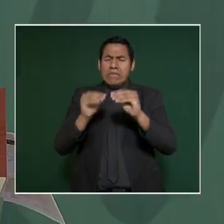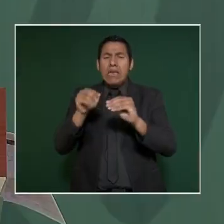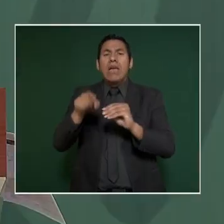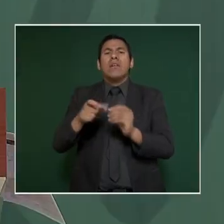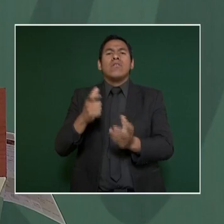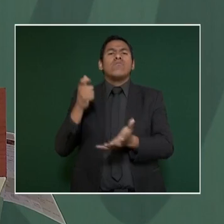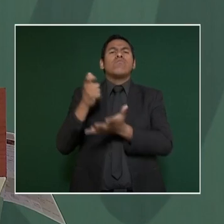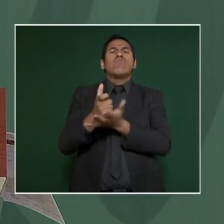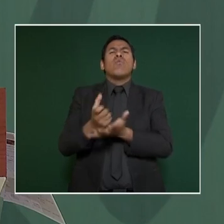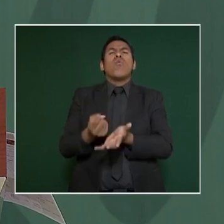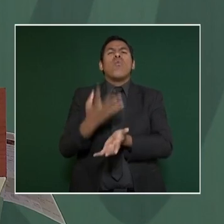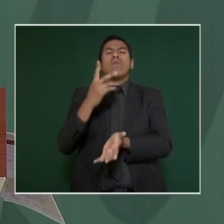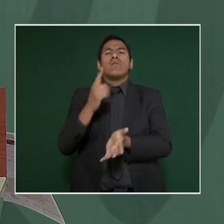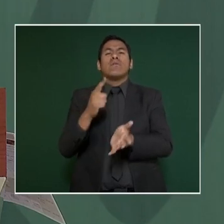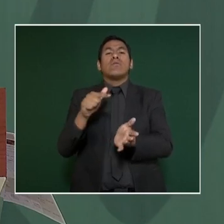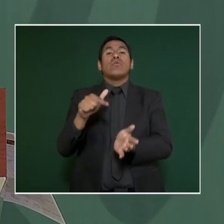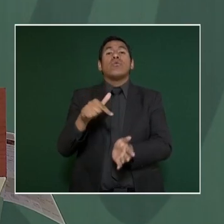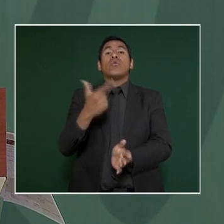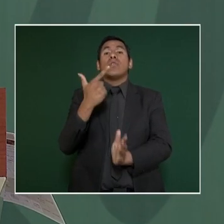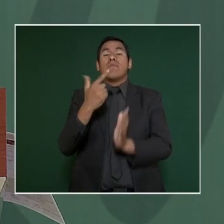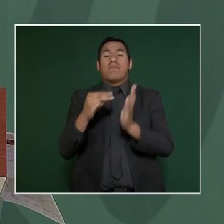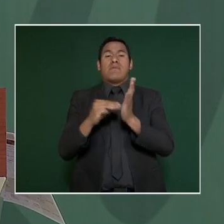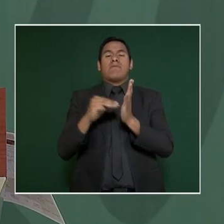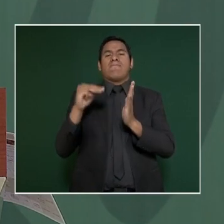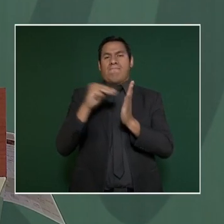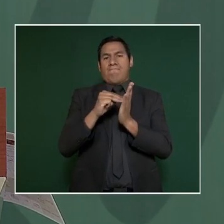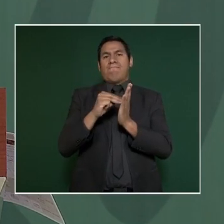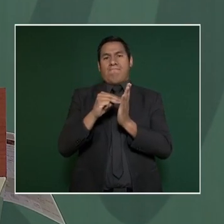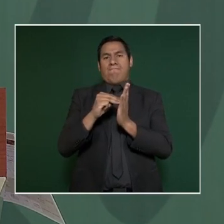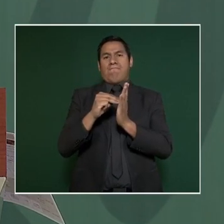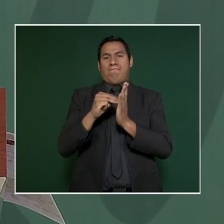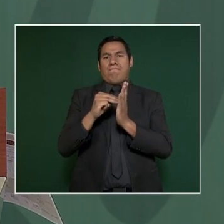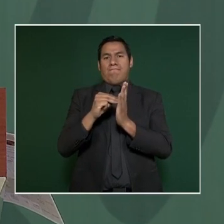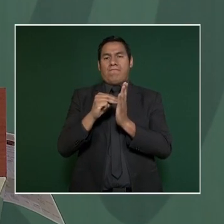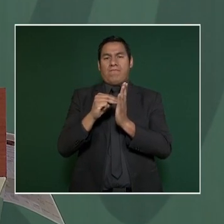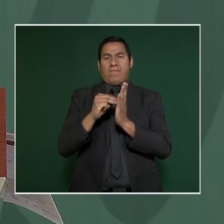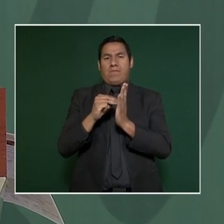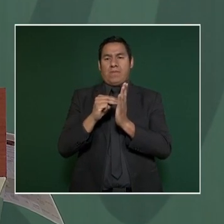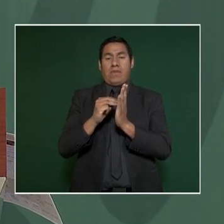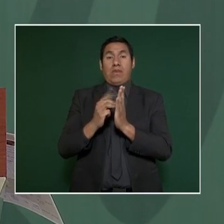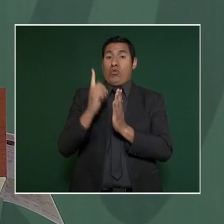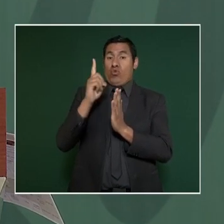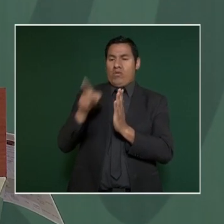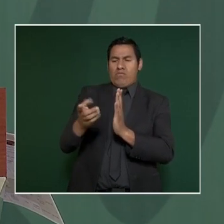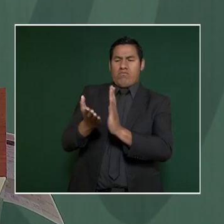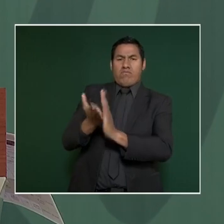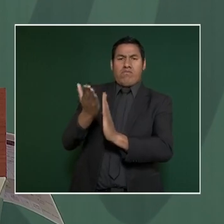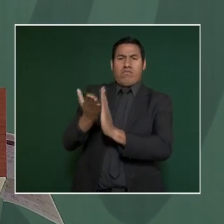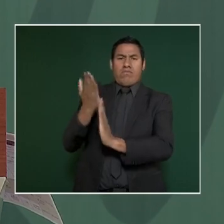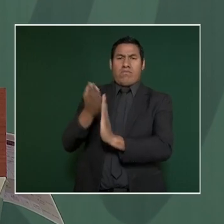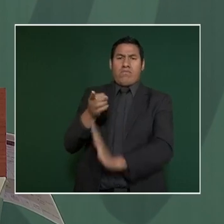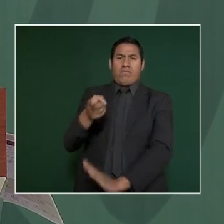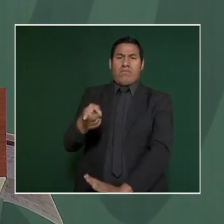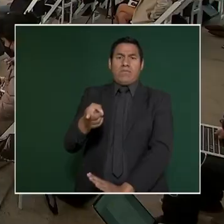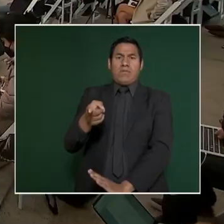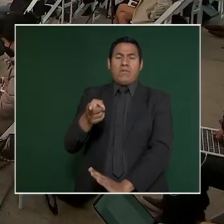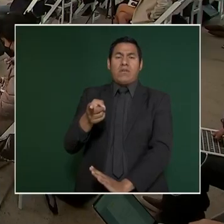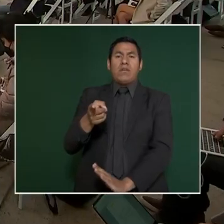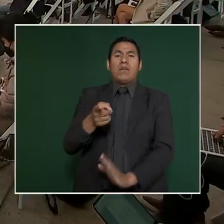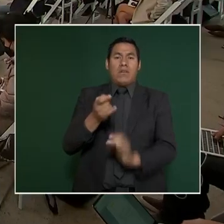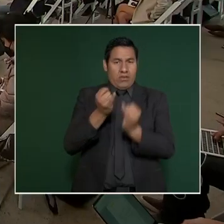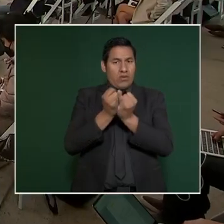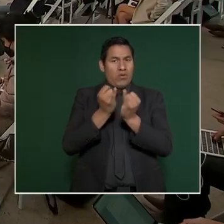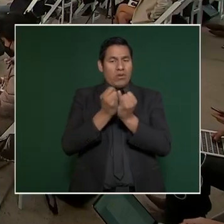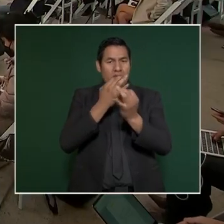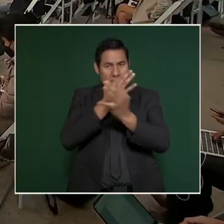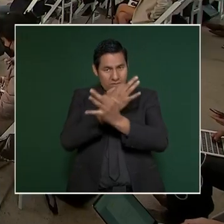de 12,000 millones de pesos Solo esa obra y también Les informo a